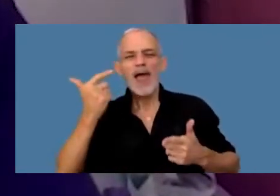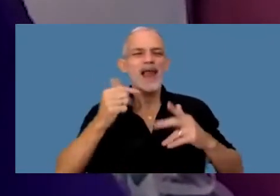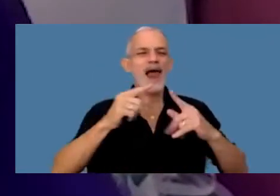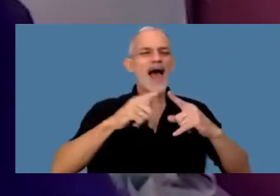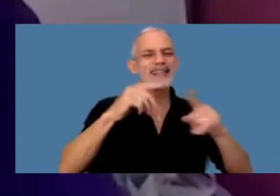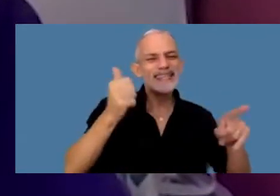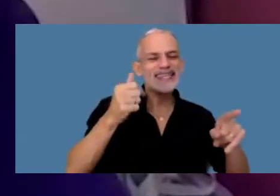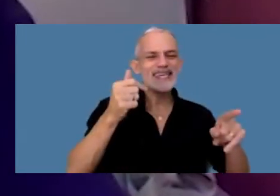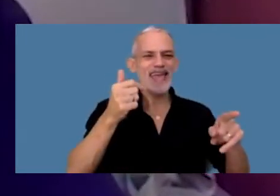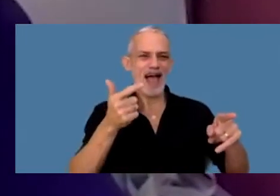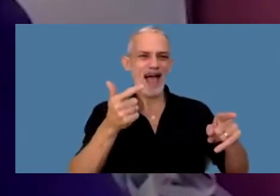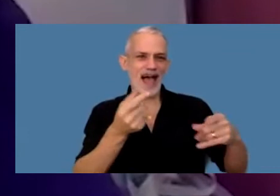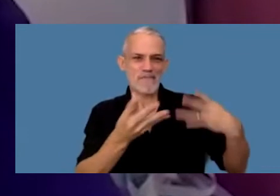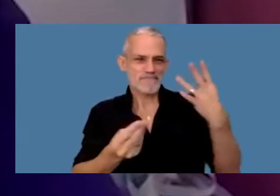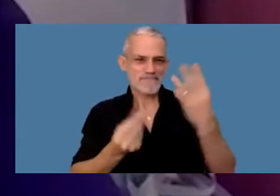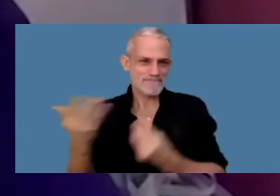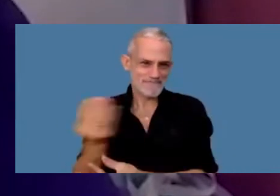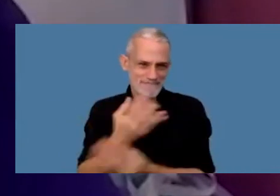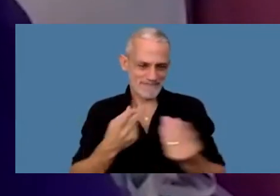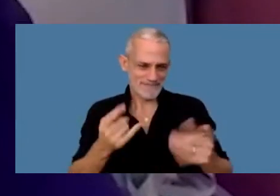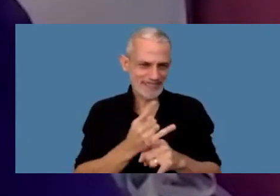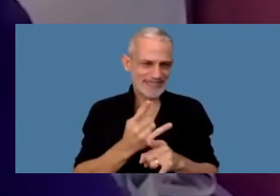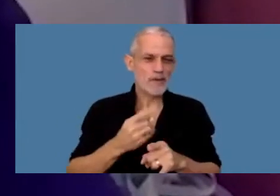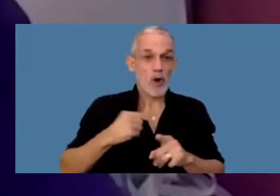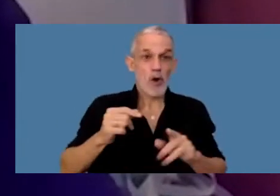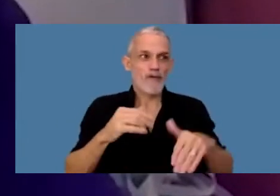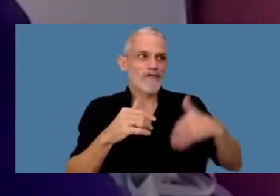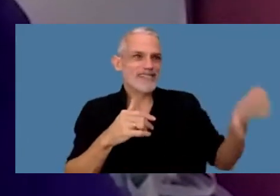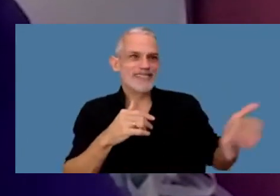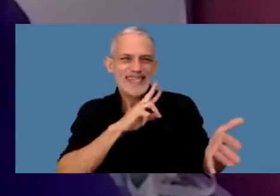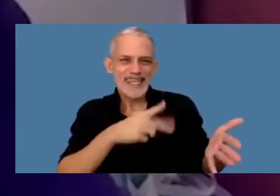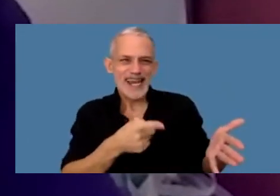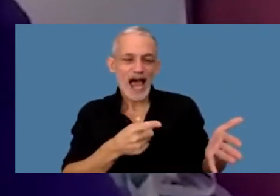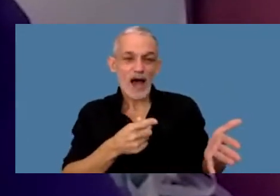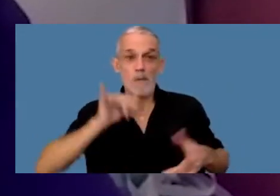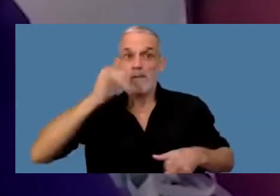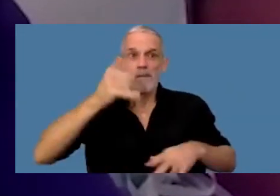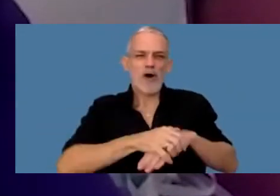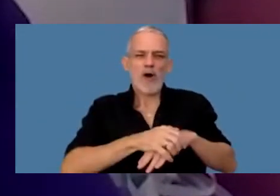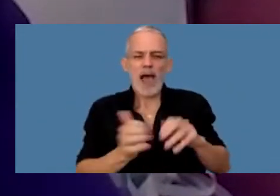mujer, justamente ayudarla a que se respeten todas sus decisiones